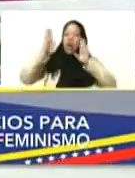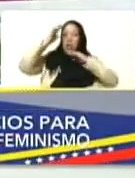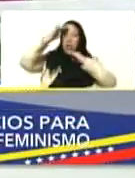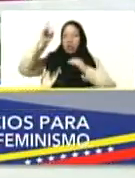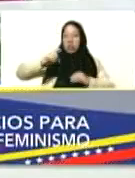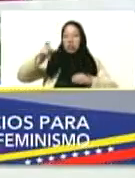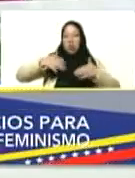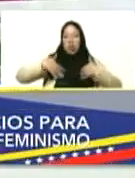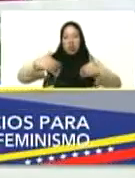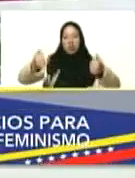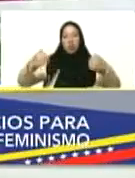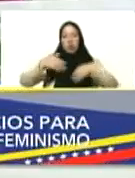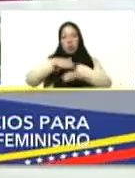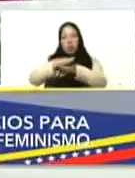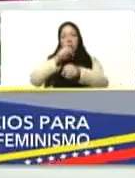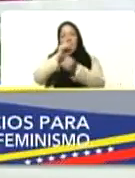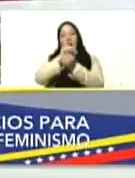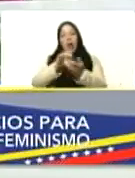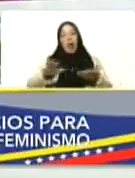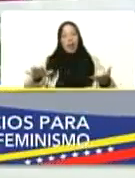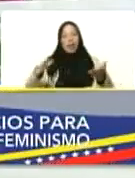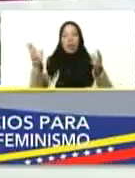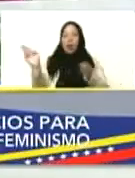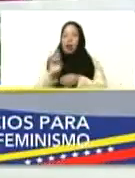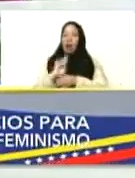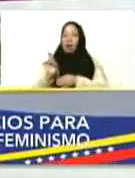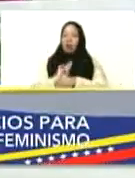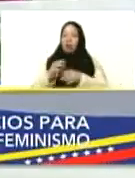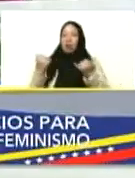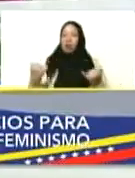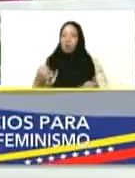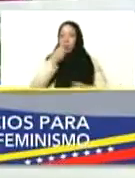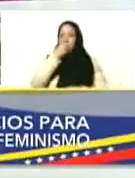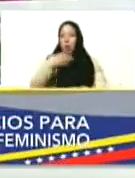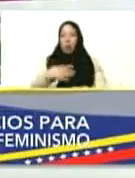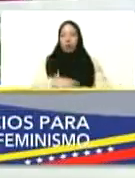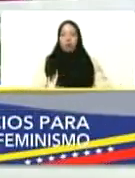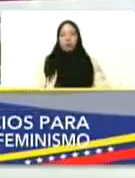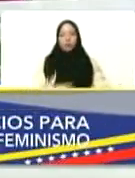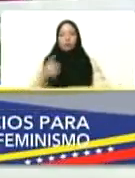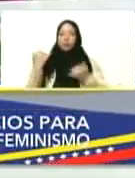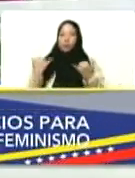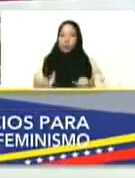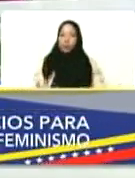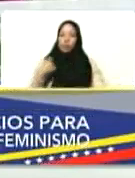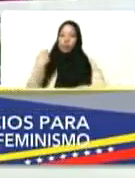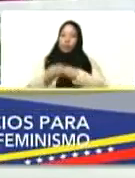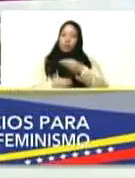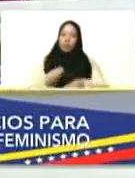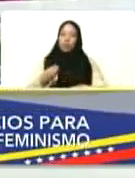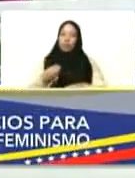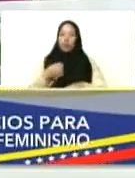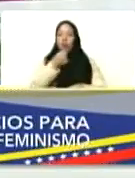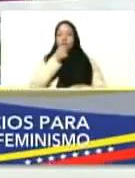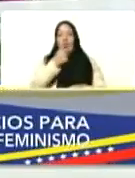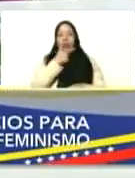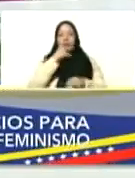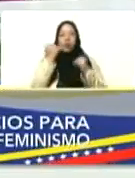salud integral, gratuita, oportuna y de calidad. Ha llegado la hora de crear este centro